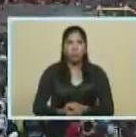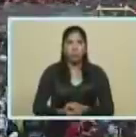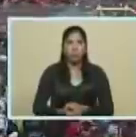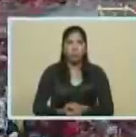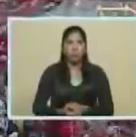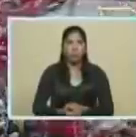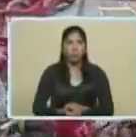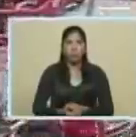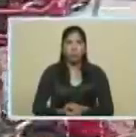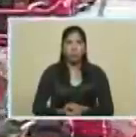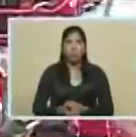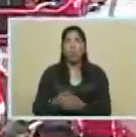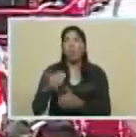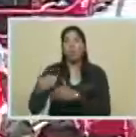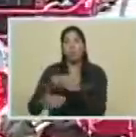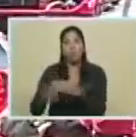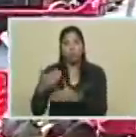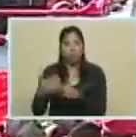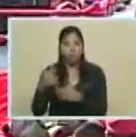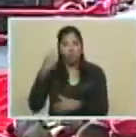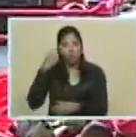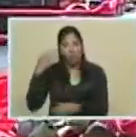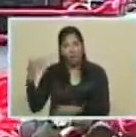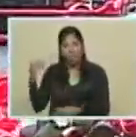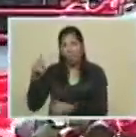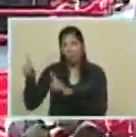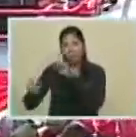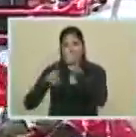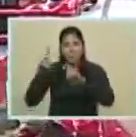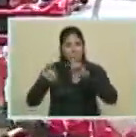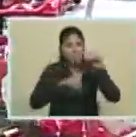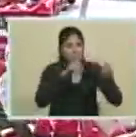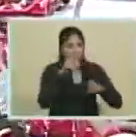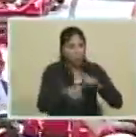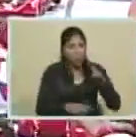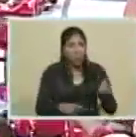al proceso de consultas y de